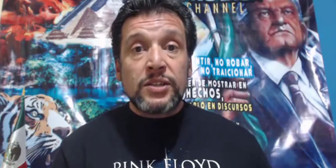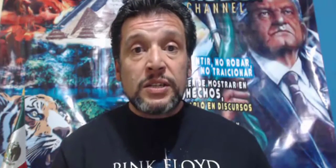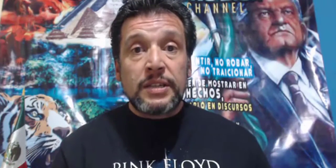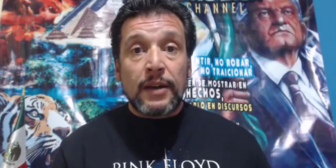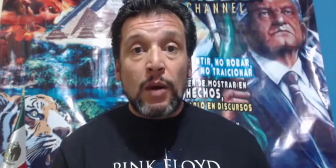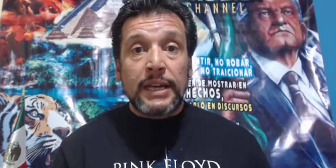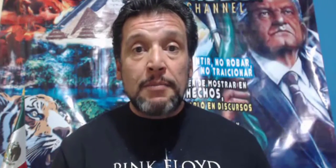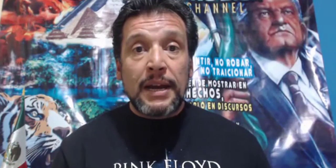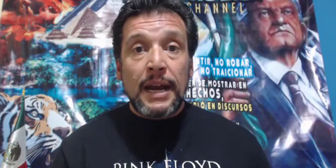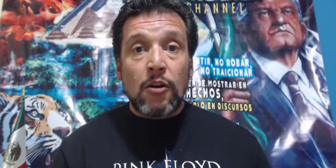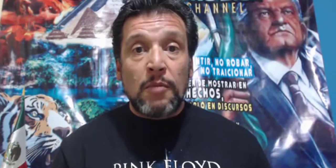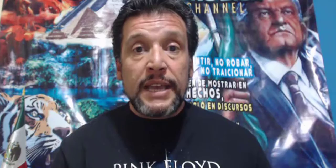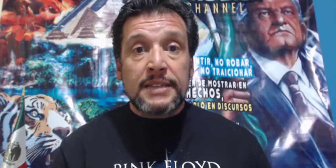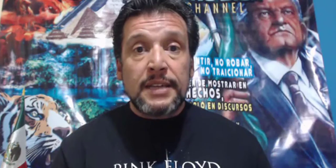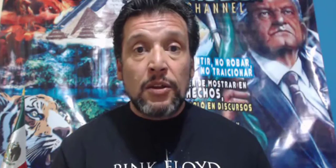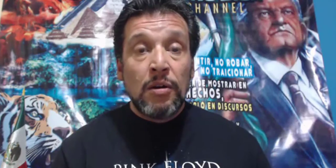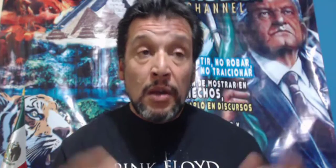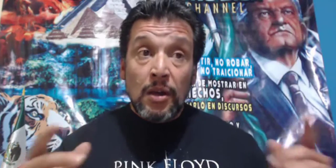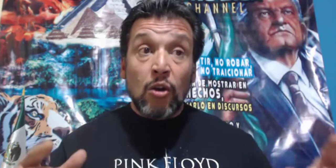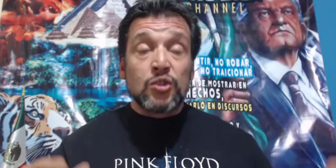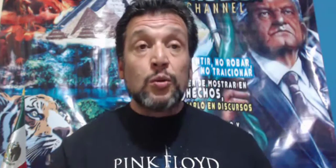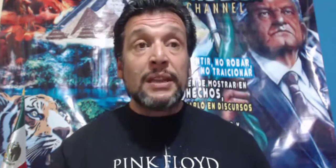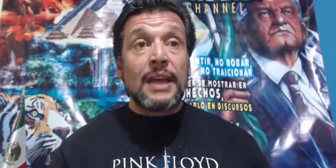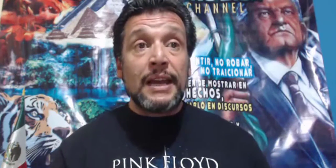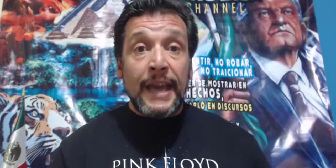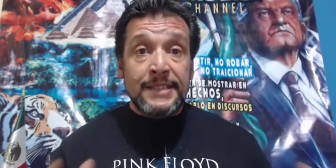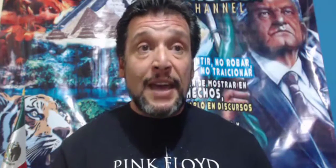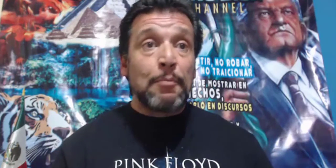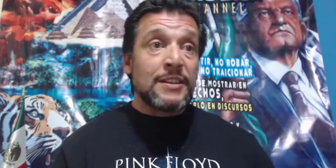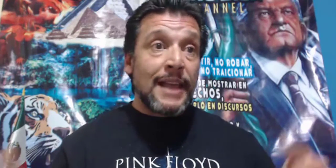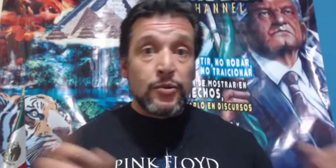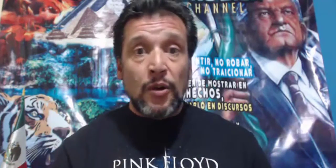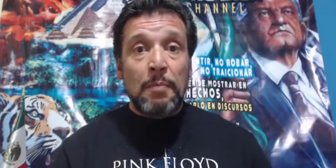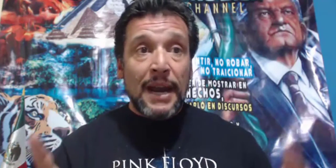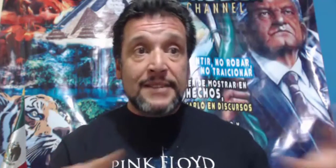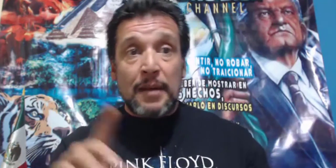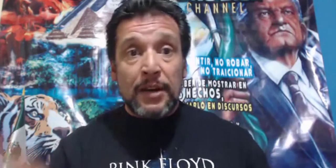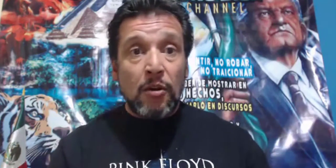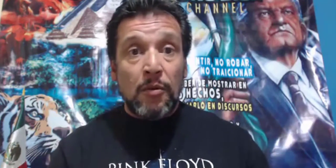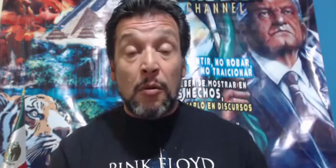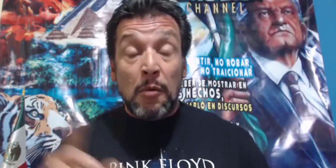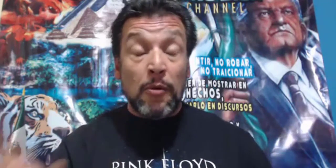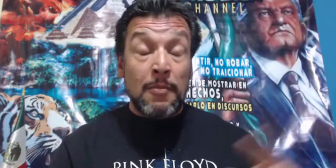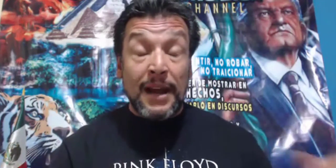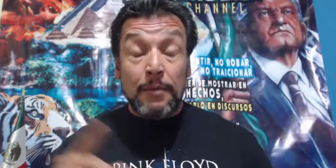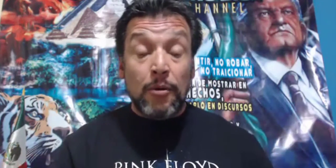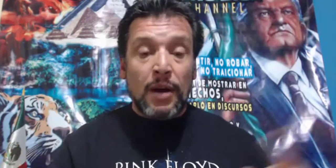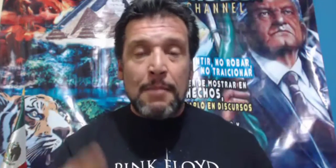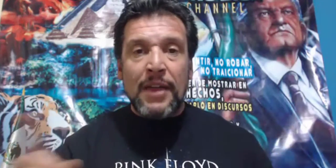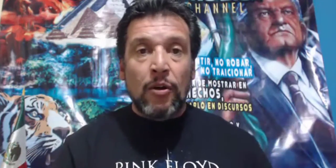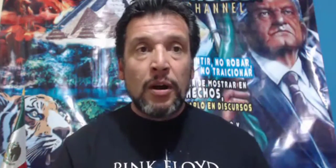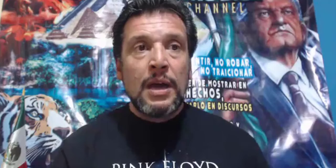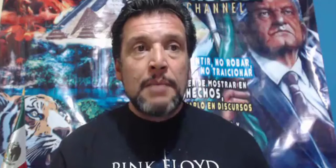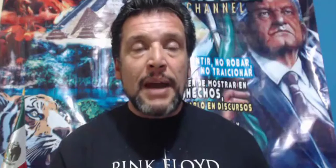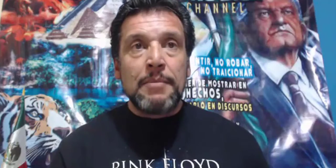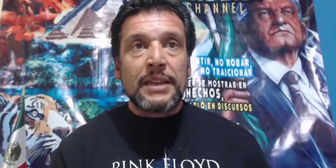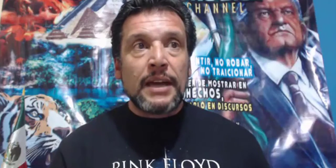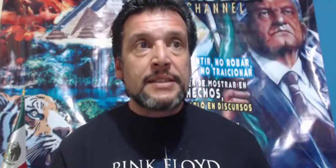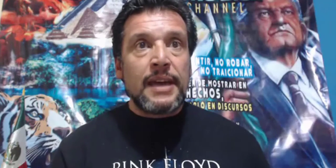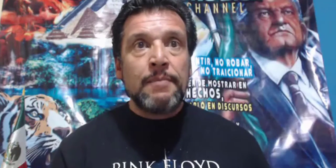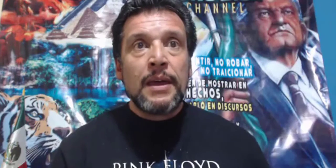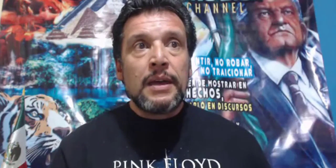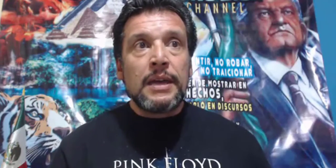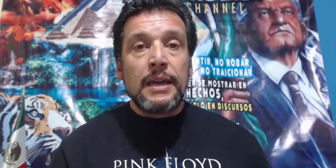Julian Assange, de cualquier manera, como haya sido, con su inteligencia, pues la usó para saber cómo, como programador,